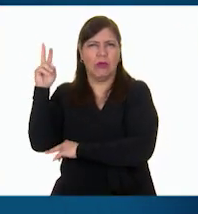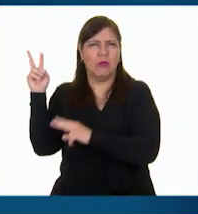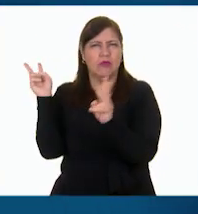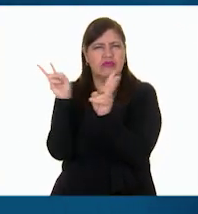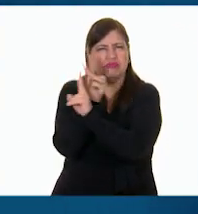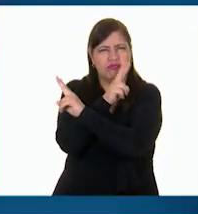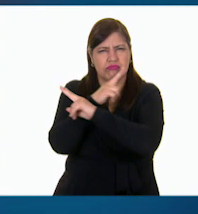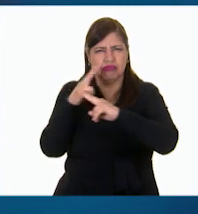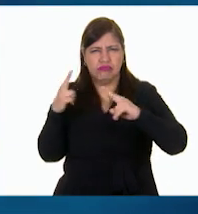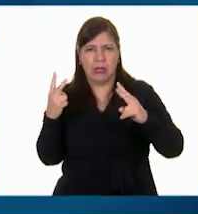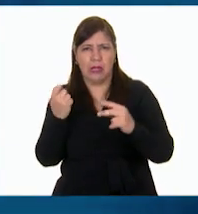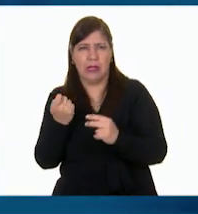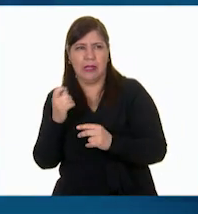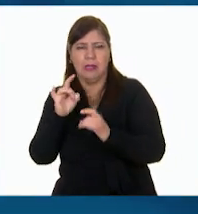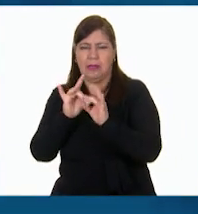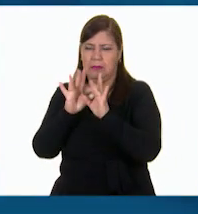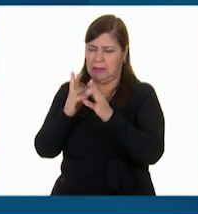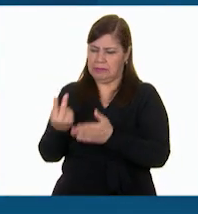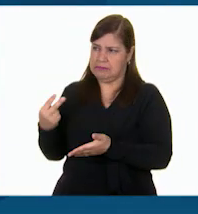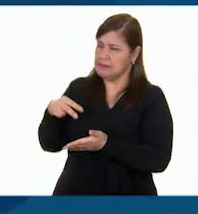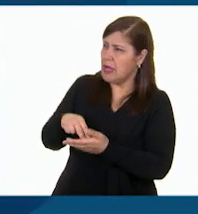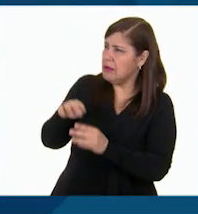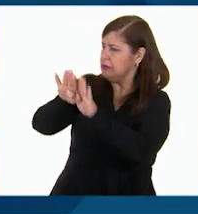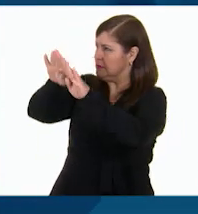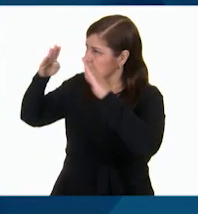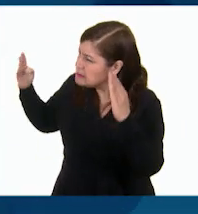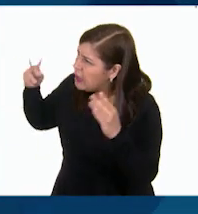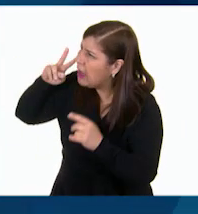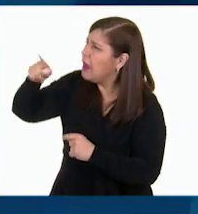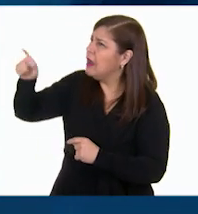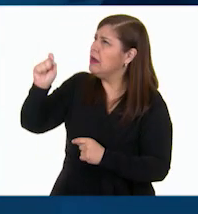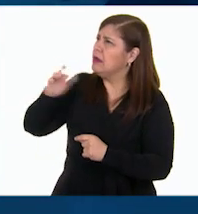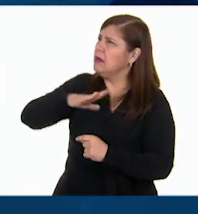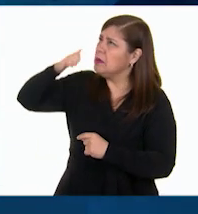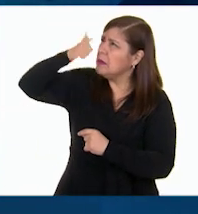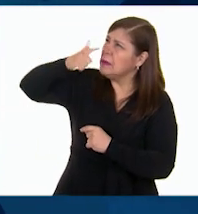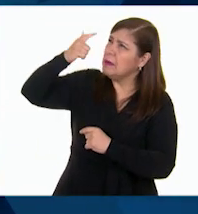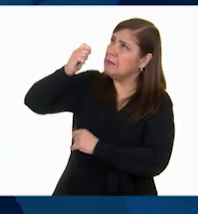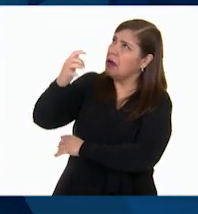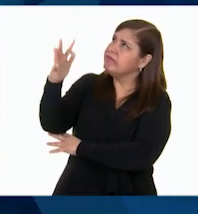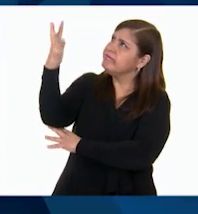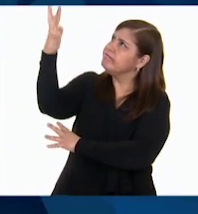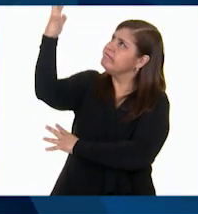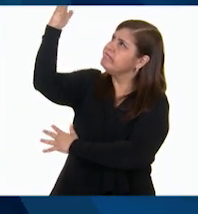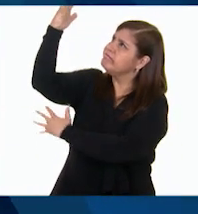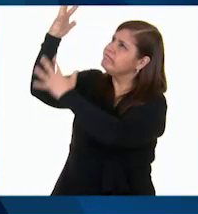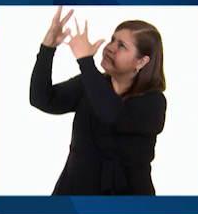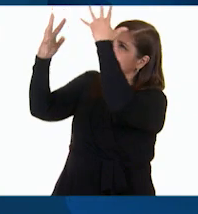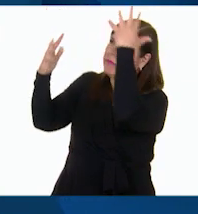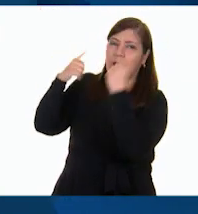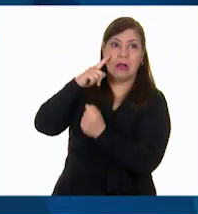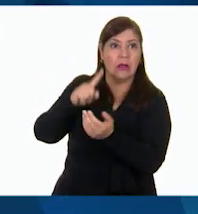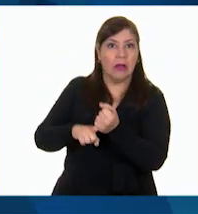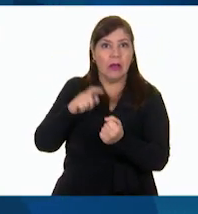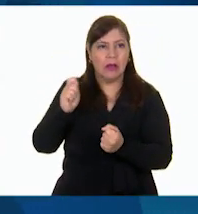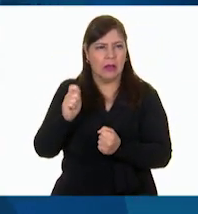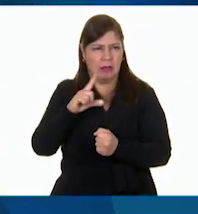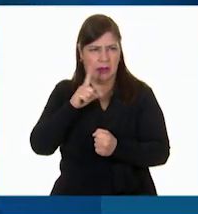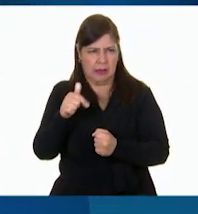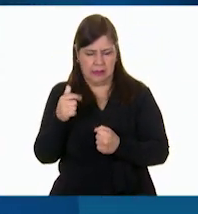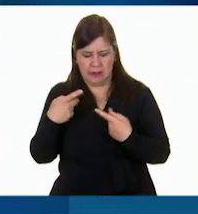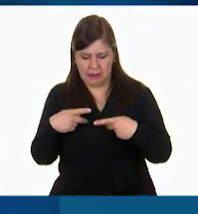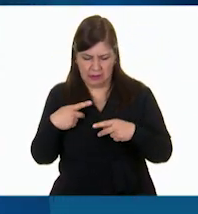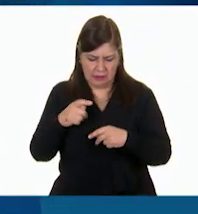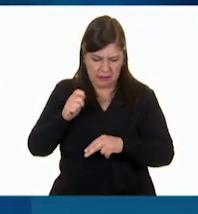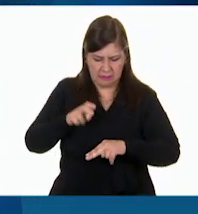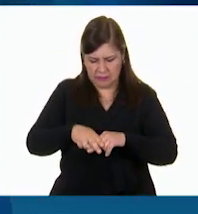levantó, apartó bruscamente la cortina. Vio la noche, que los árboles agrandaban. Debajo de la mesa dormía señor. La